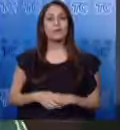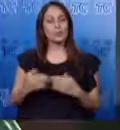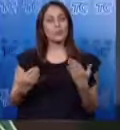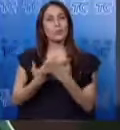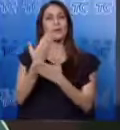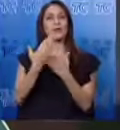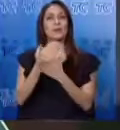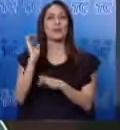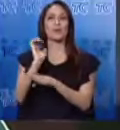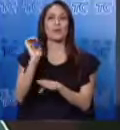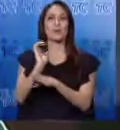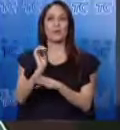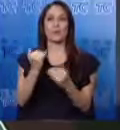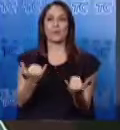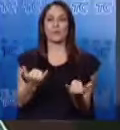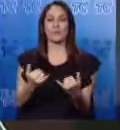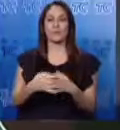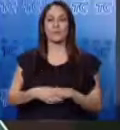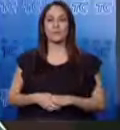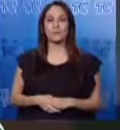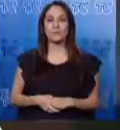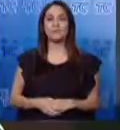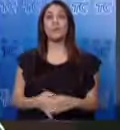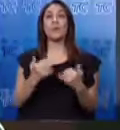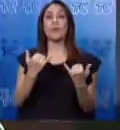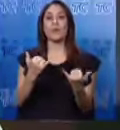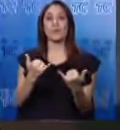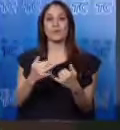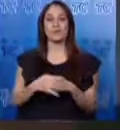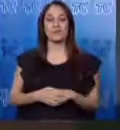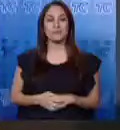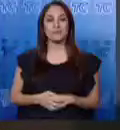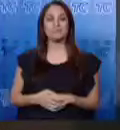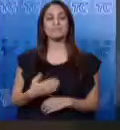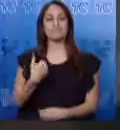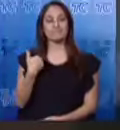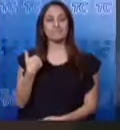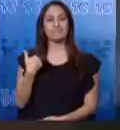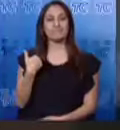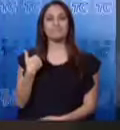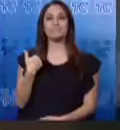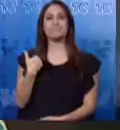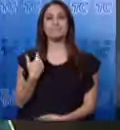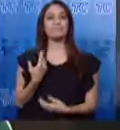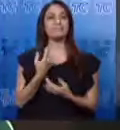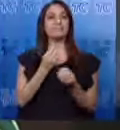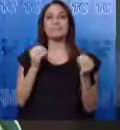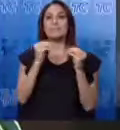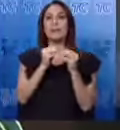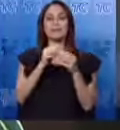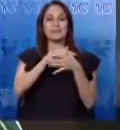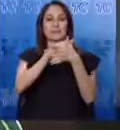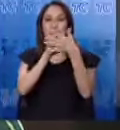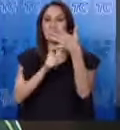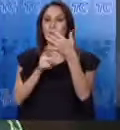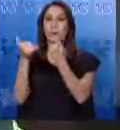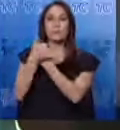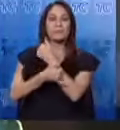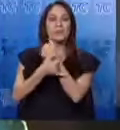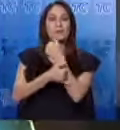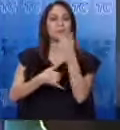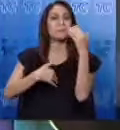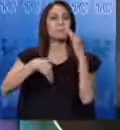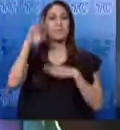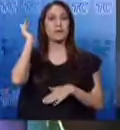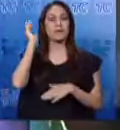nuevo Ecuador. Hoy estamos entre uno de los 5 países con